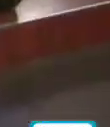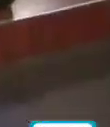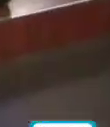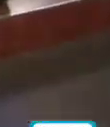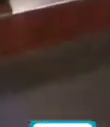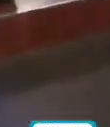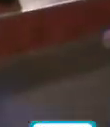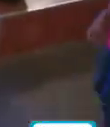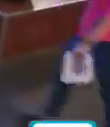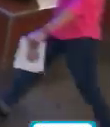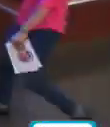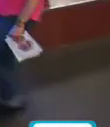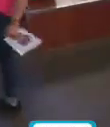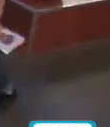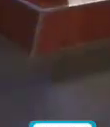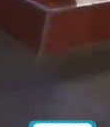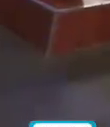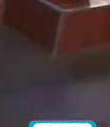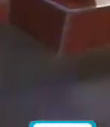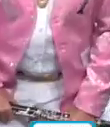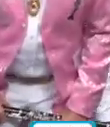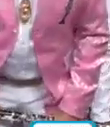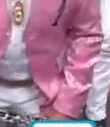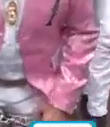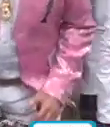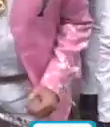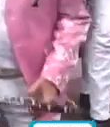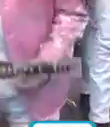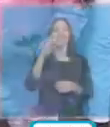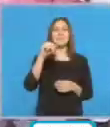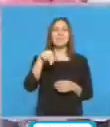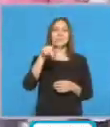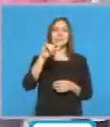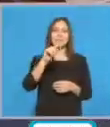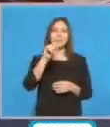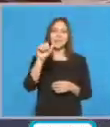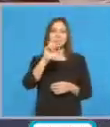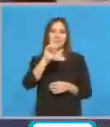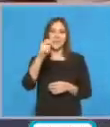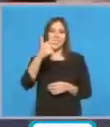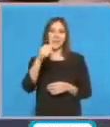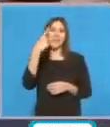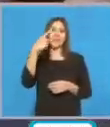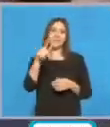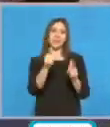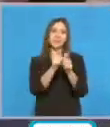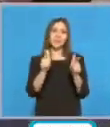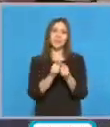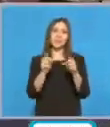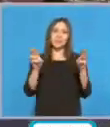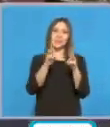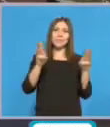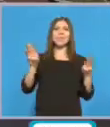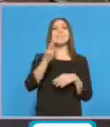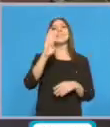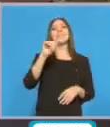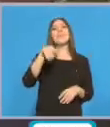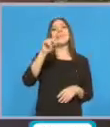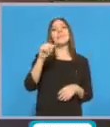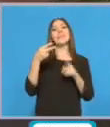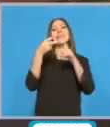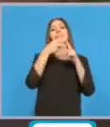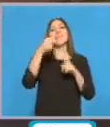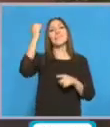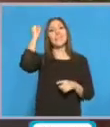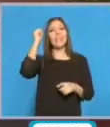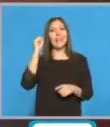¡Aplauso para Germán Lizárraga y su banda! ¡Estrella Sinaloa! ¡Huya, huya! Ahí está,